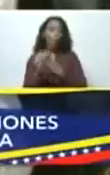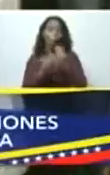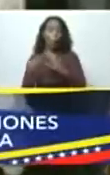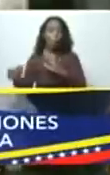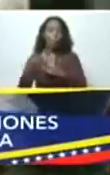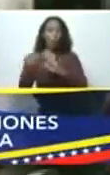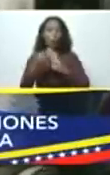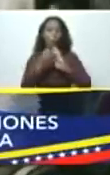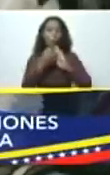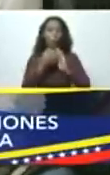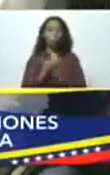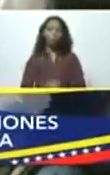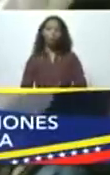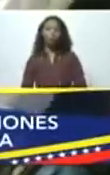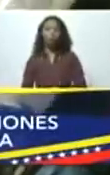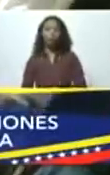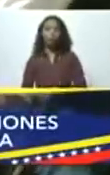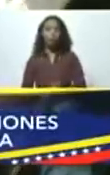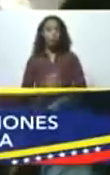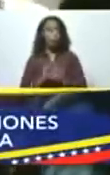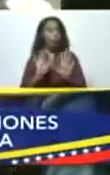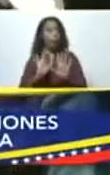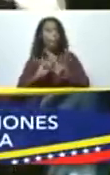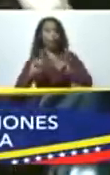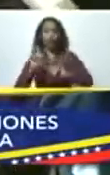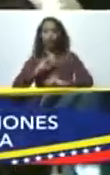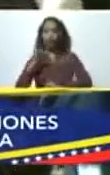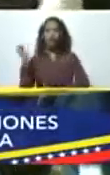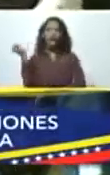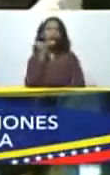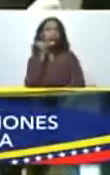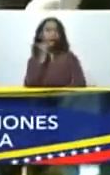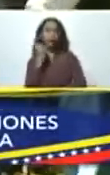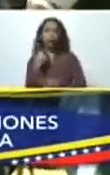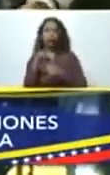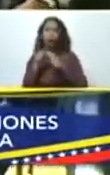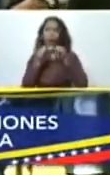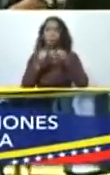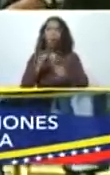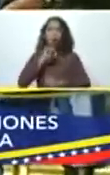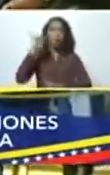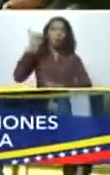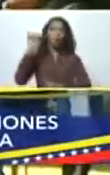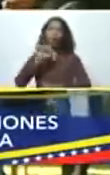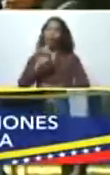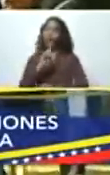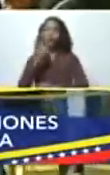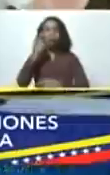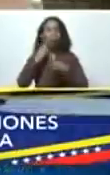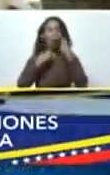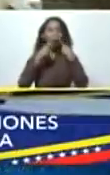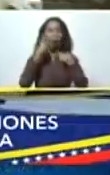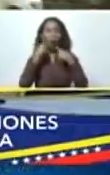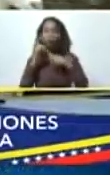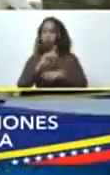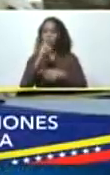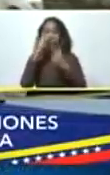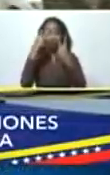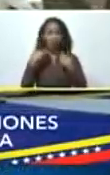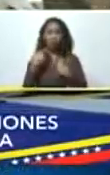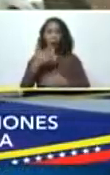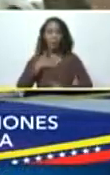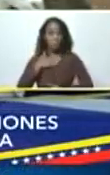han hecho. Ah, pero nosotros no nos quejamos, no nos quedamos en la denuncia, en la lloradera. Ustedes no me vieron llorando a